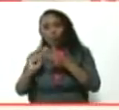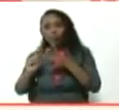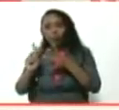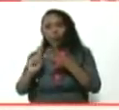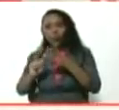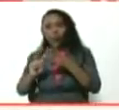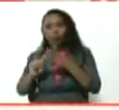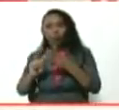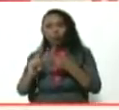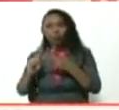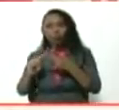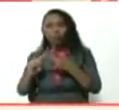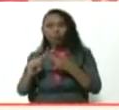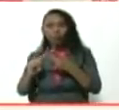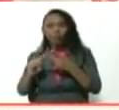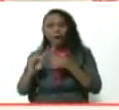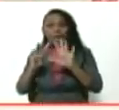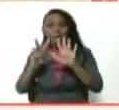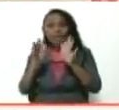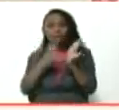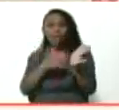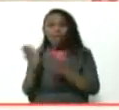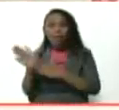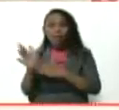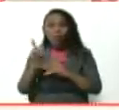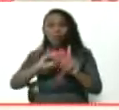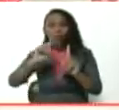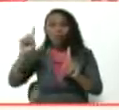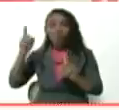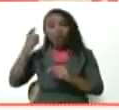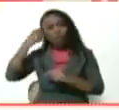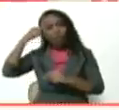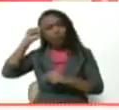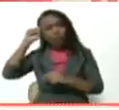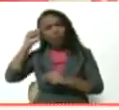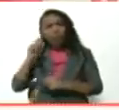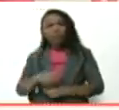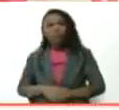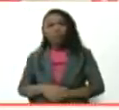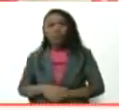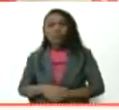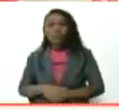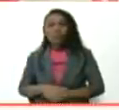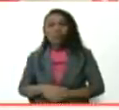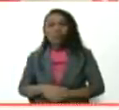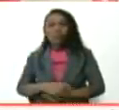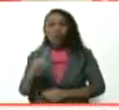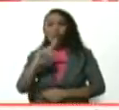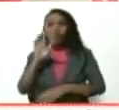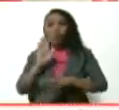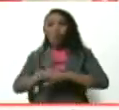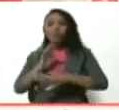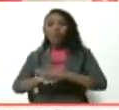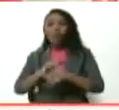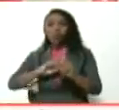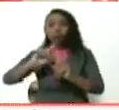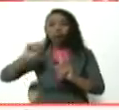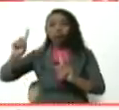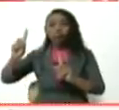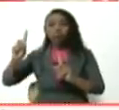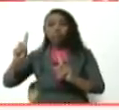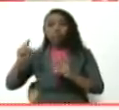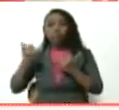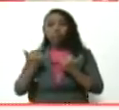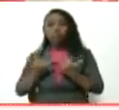al 7 de marzo, el sabotaje eléctrico, recordemos que no había ocurrido el sabotaje eléctrico y